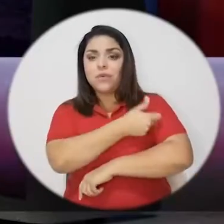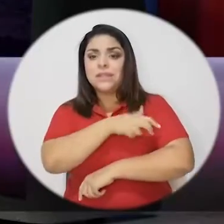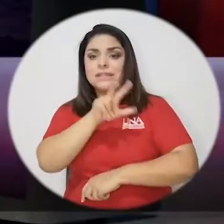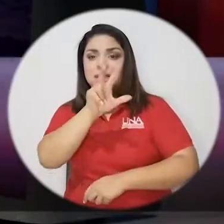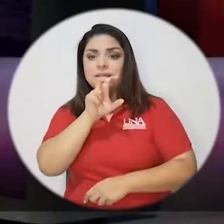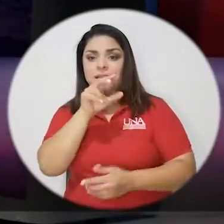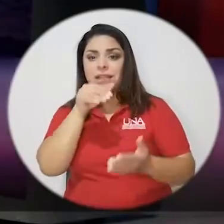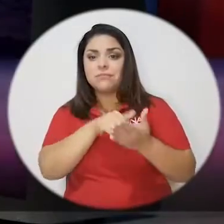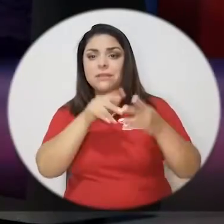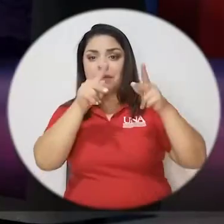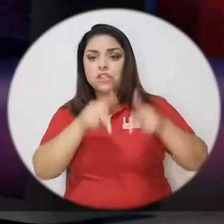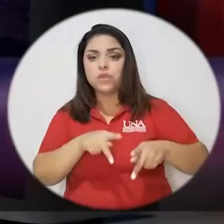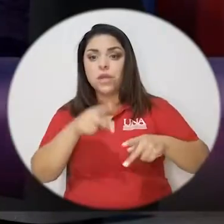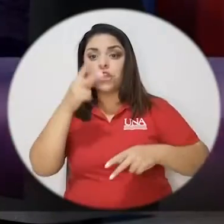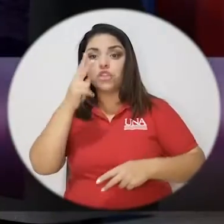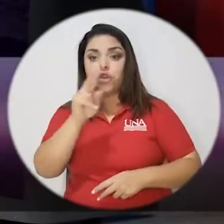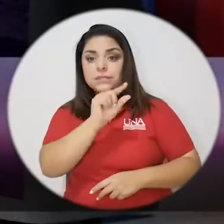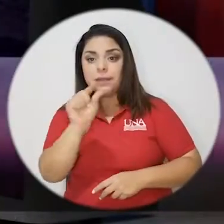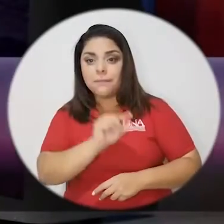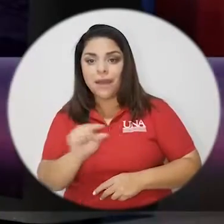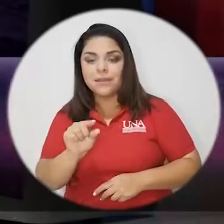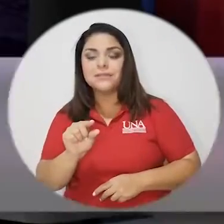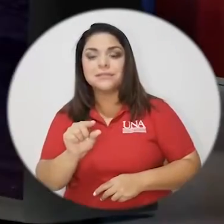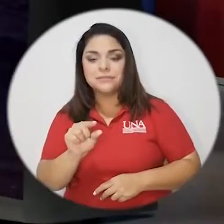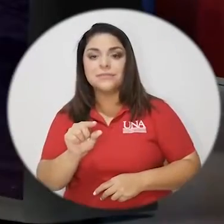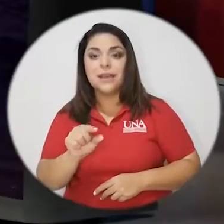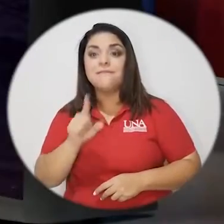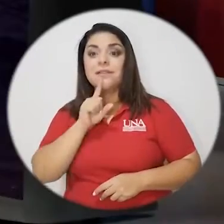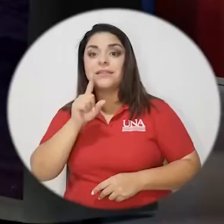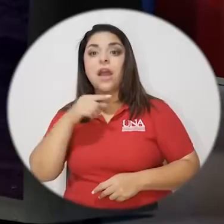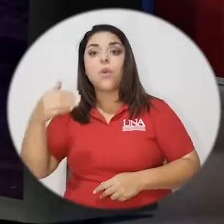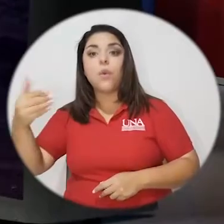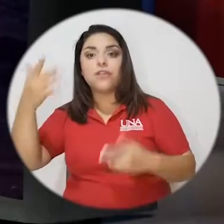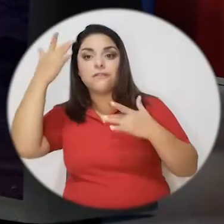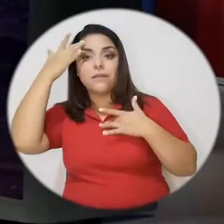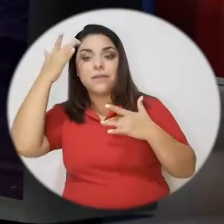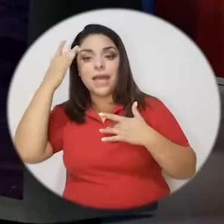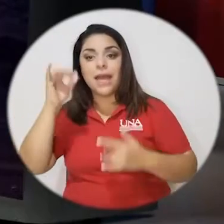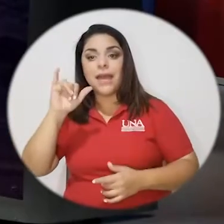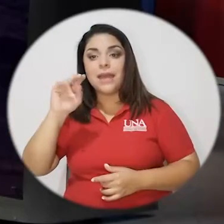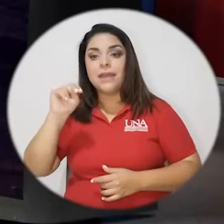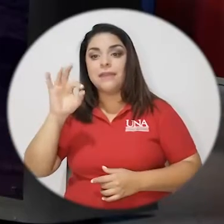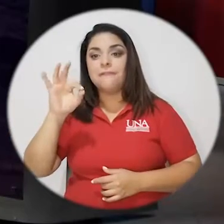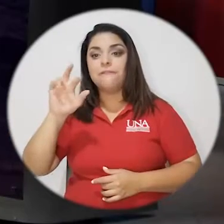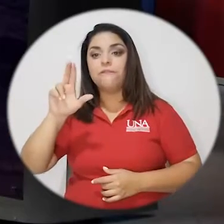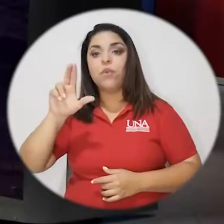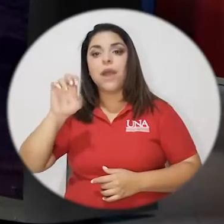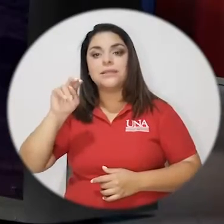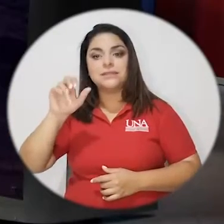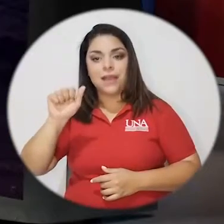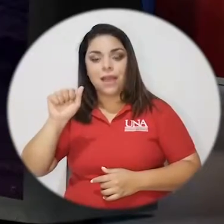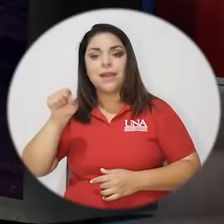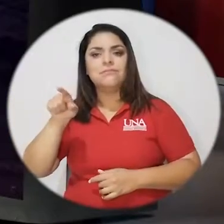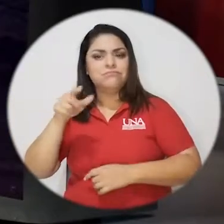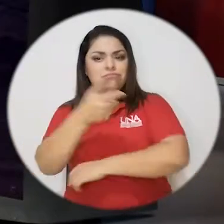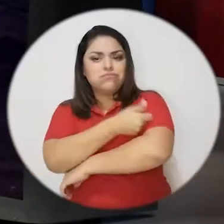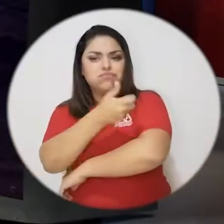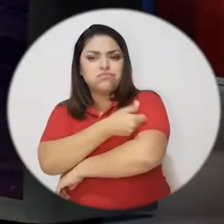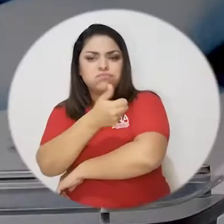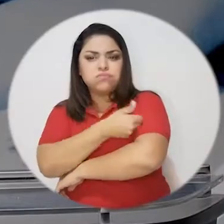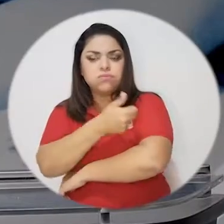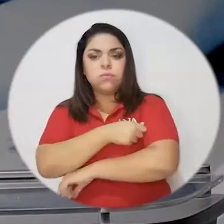a 300.000 personas en 2 semanas. Eso ya Vacunan 1 millón de personas cuando viene de la influenza. cuando viene la influenza, En un ¿verdad?